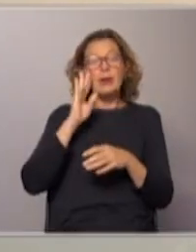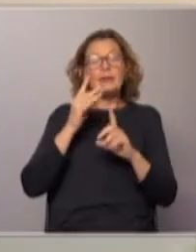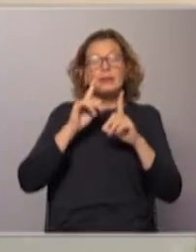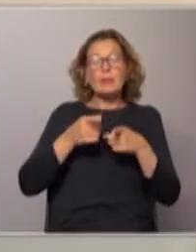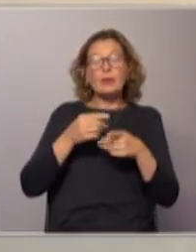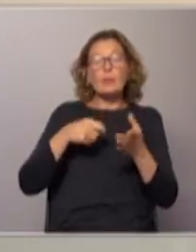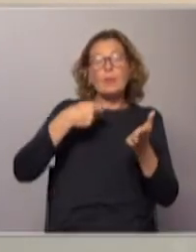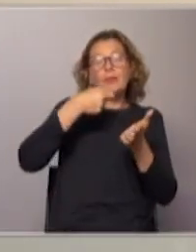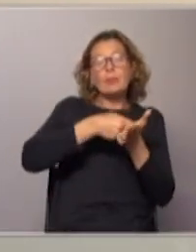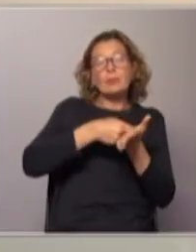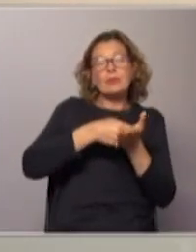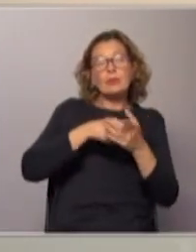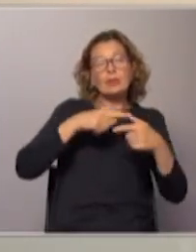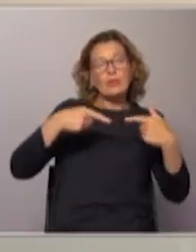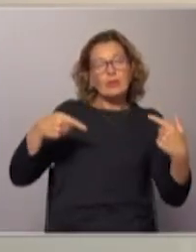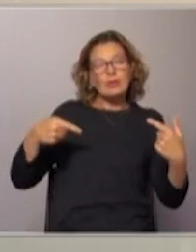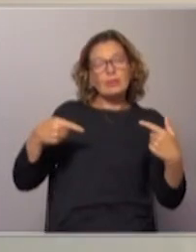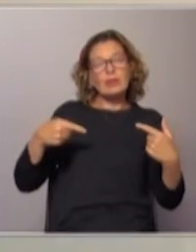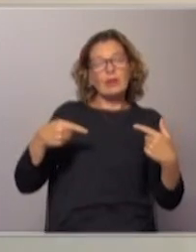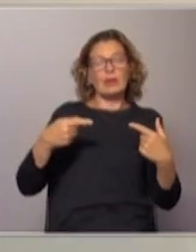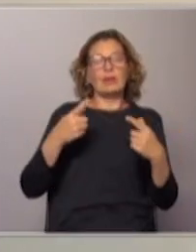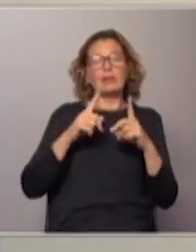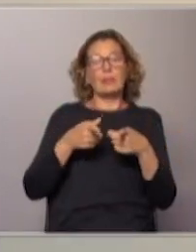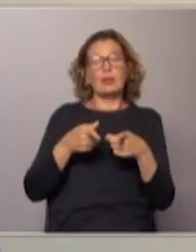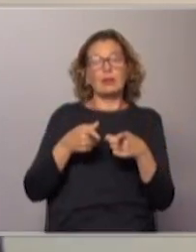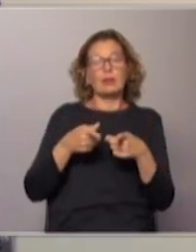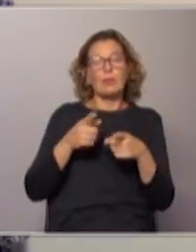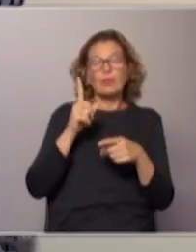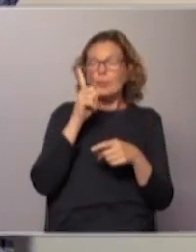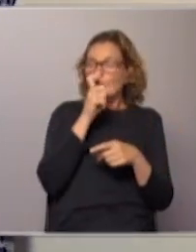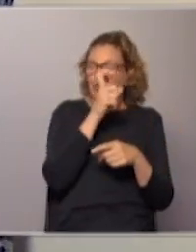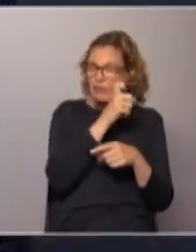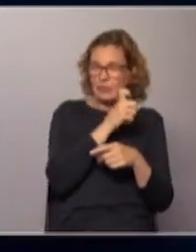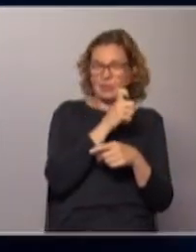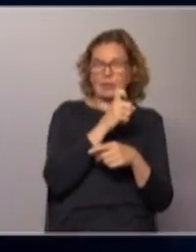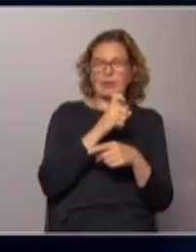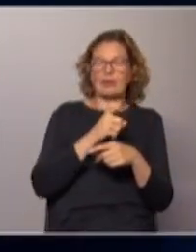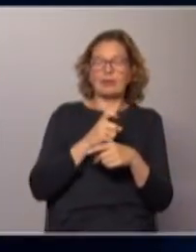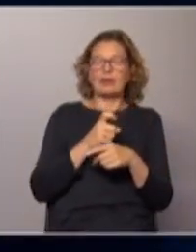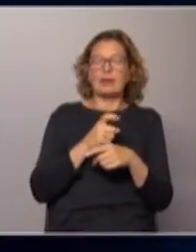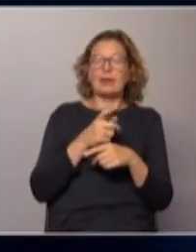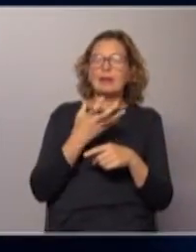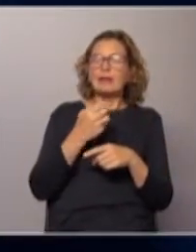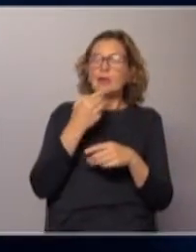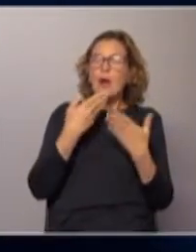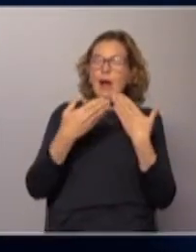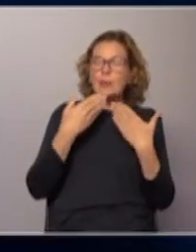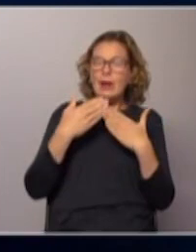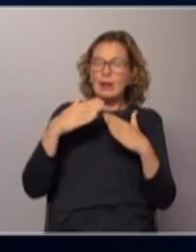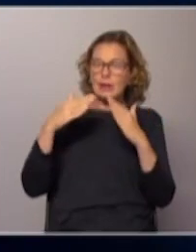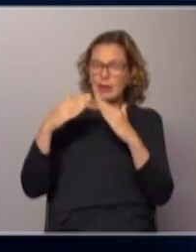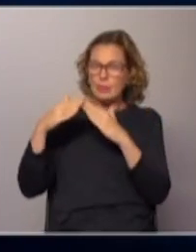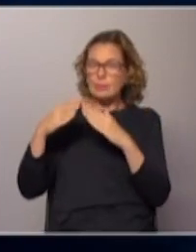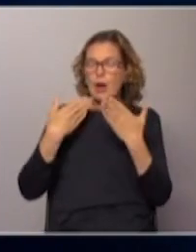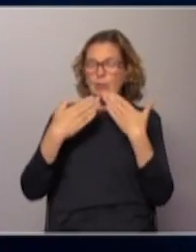también el presupuesto tiene otras cosas que son complicadas este y me quiero referir a vivienda porque hemos hablado